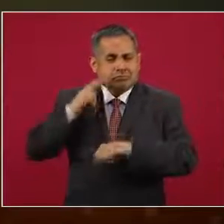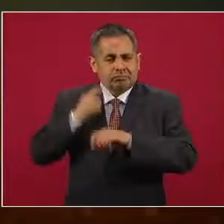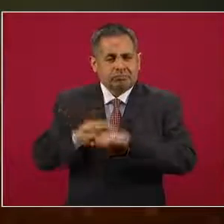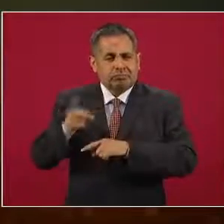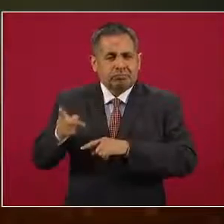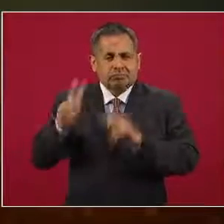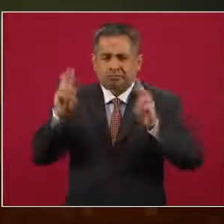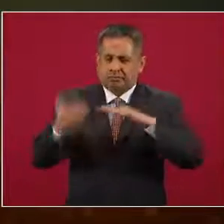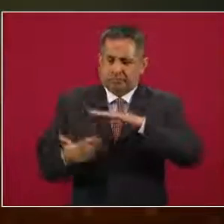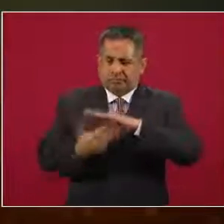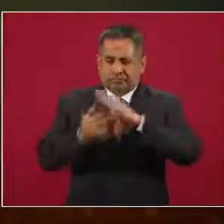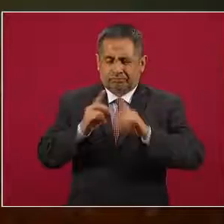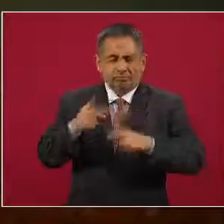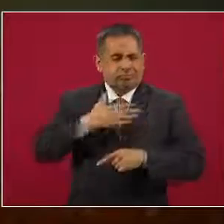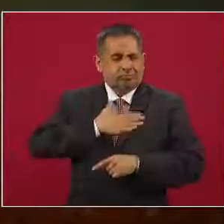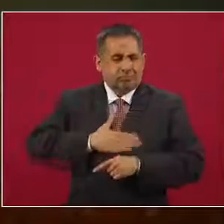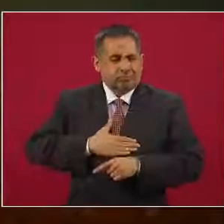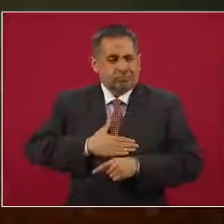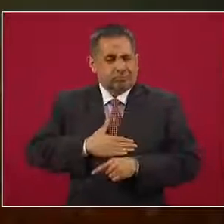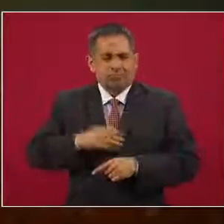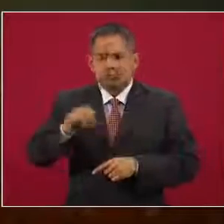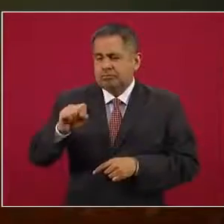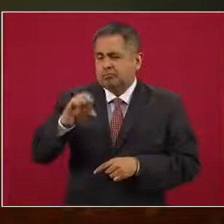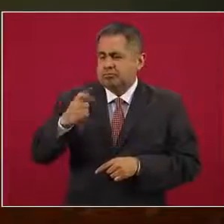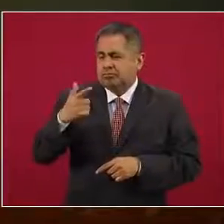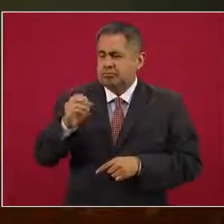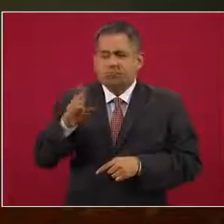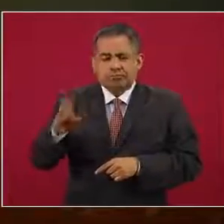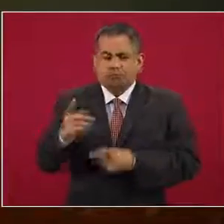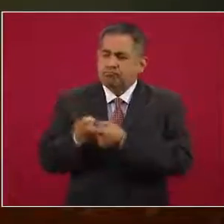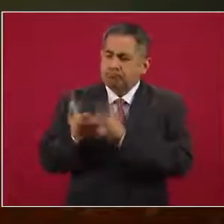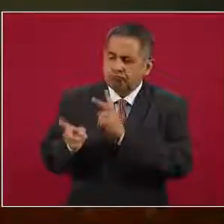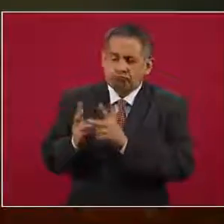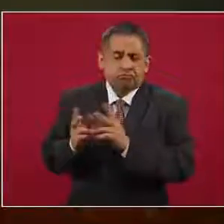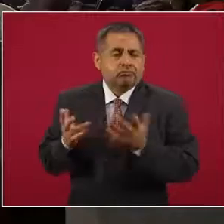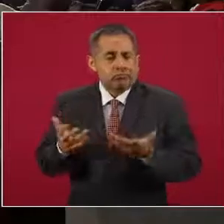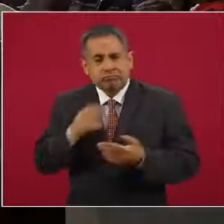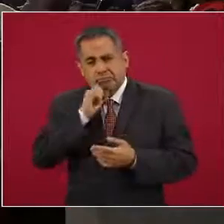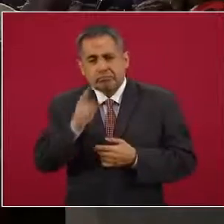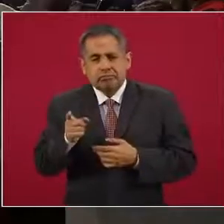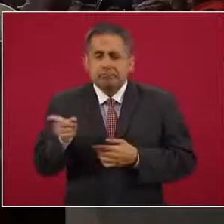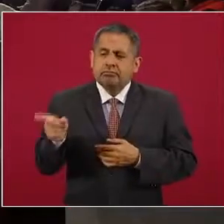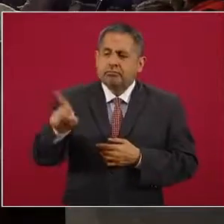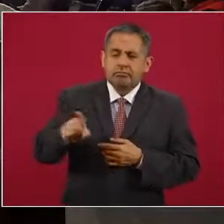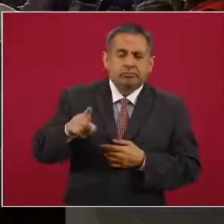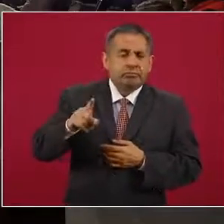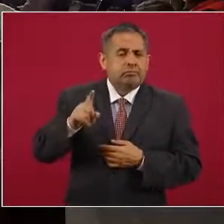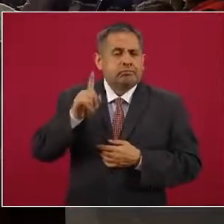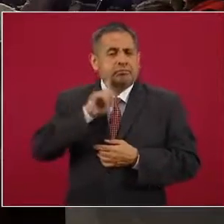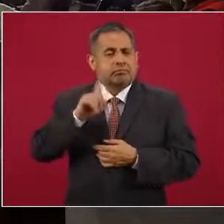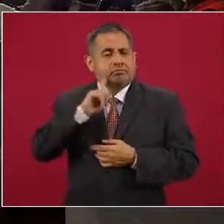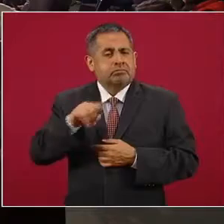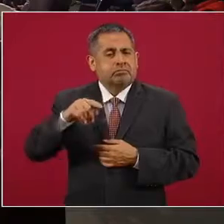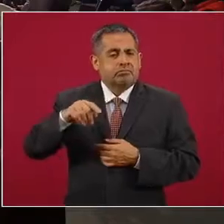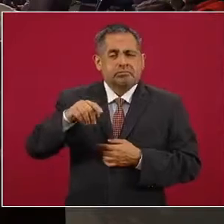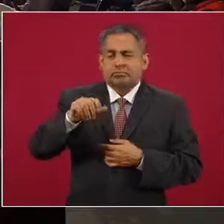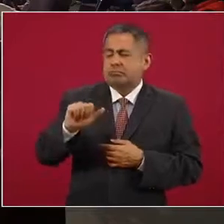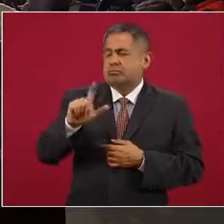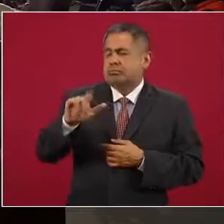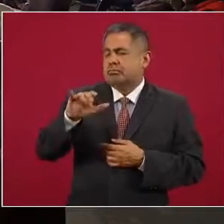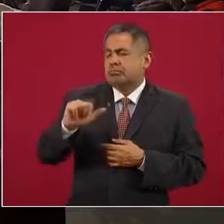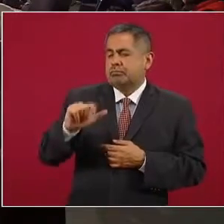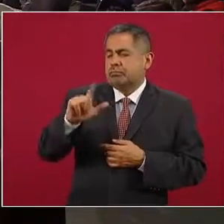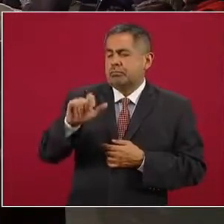las mesas de justicia de la CEGOP, y obviamente con la maestra Alicia Leal, que ya ha estado al pendiente de este